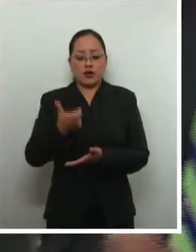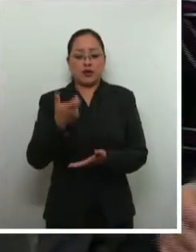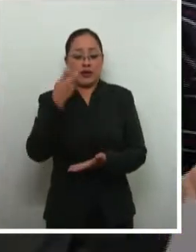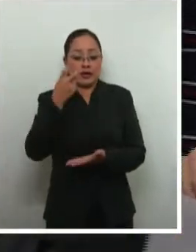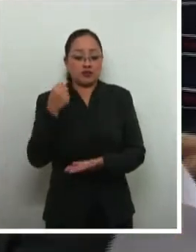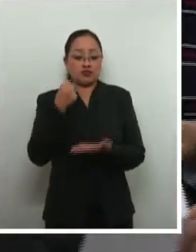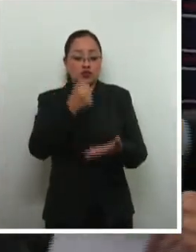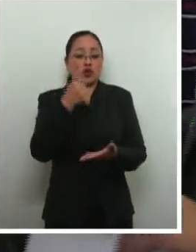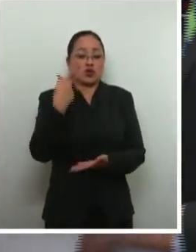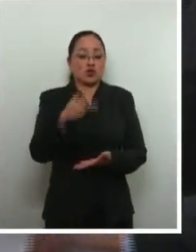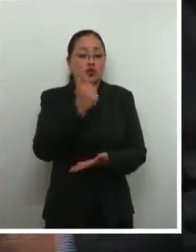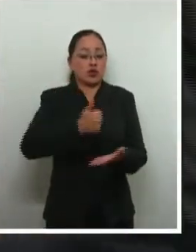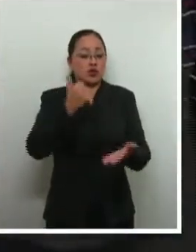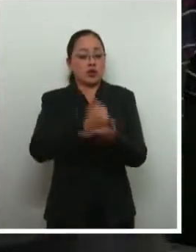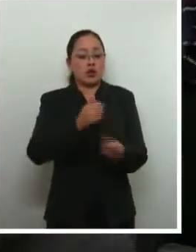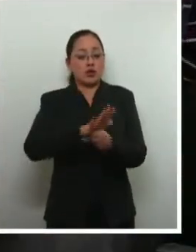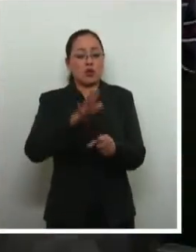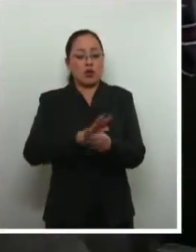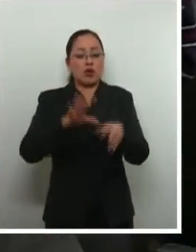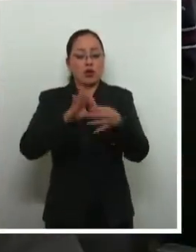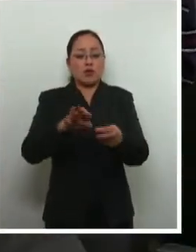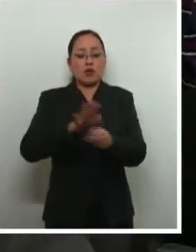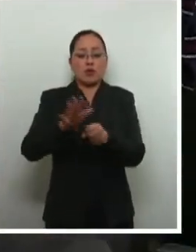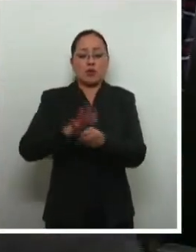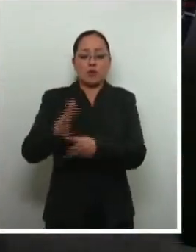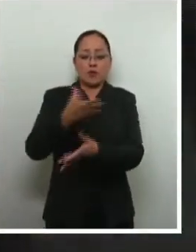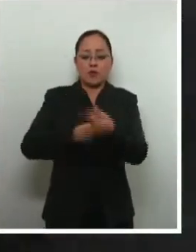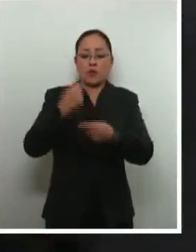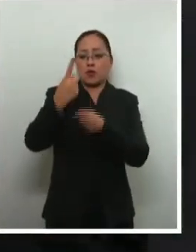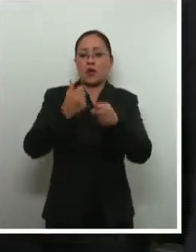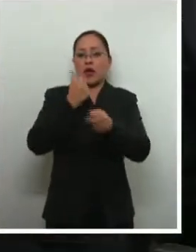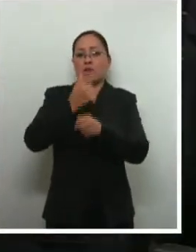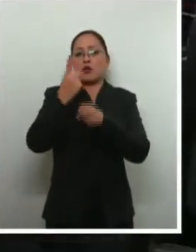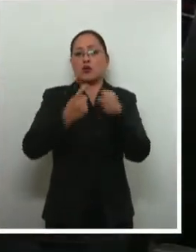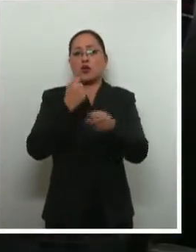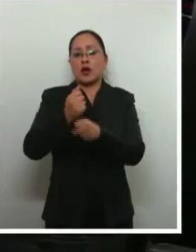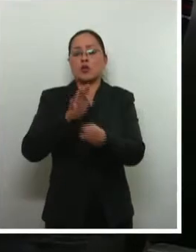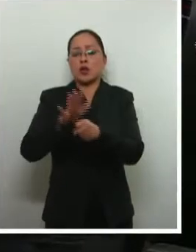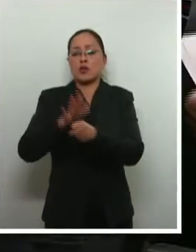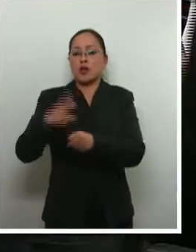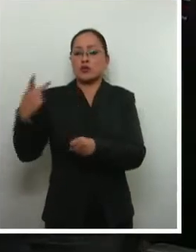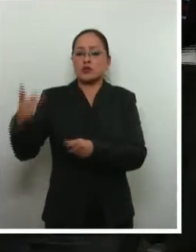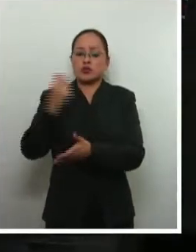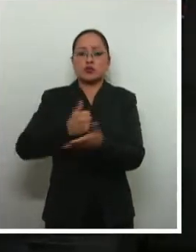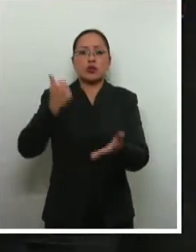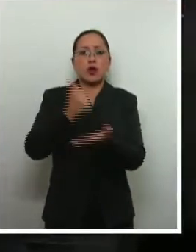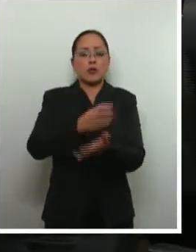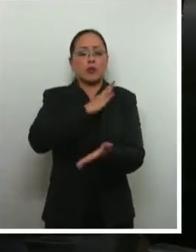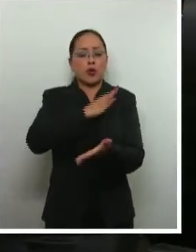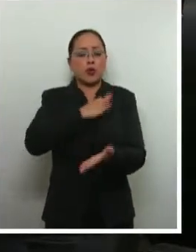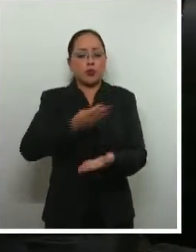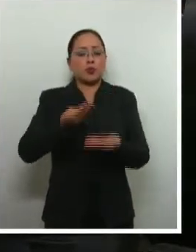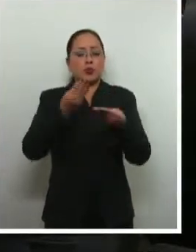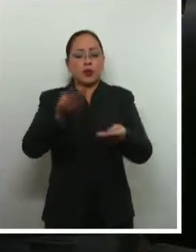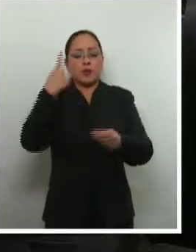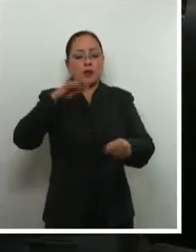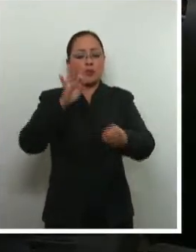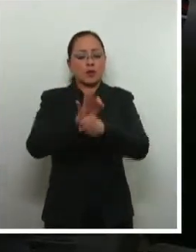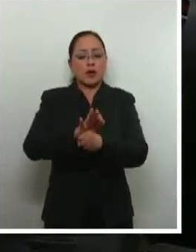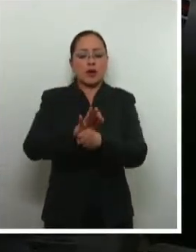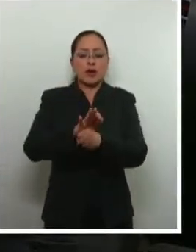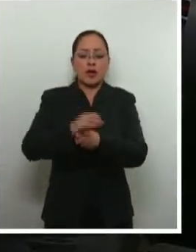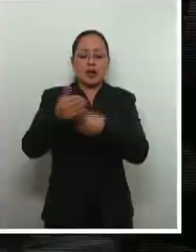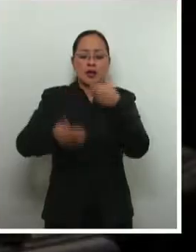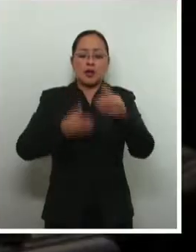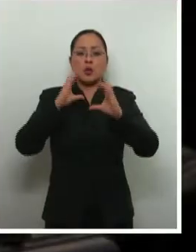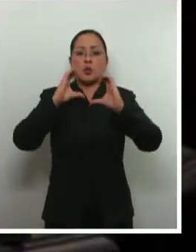de capitalidad se recibirán anualmente por la ciudad para salvaguardar, para proteger